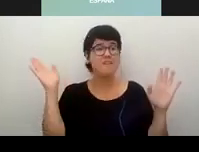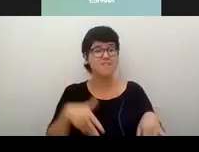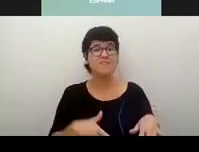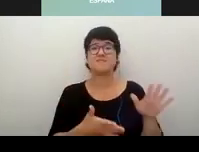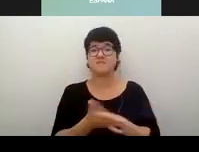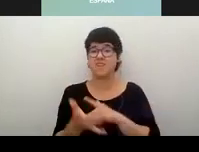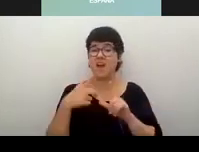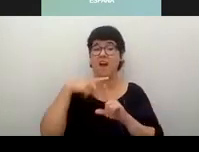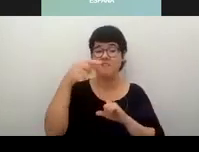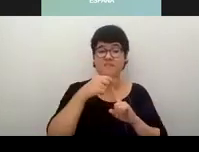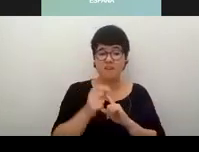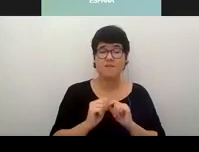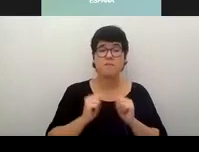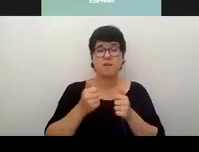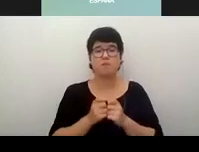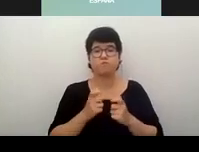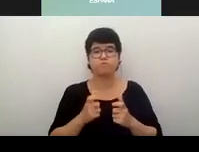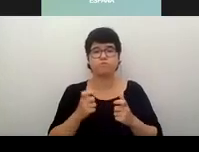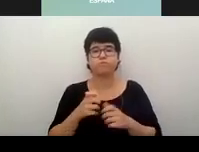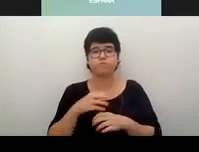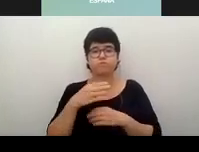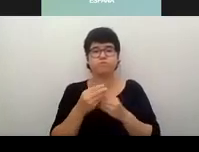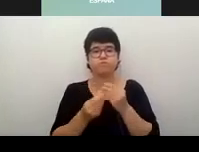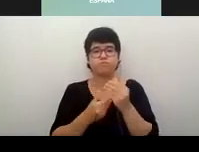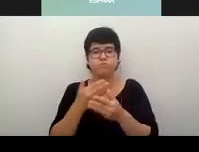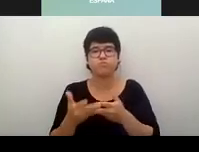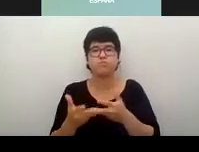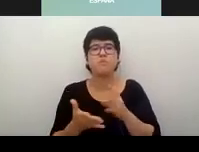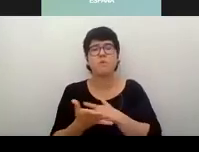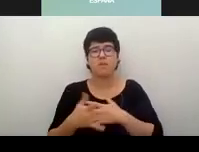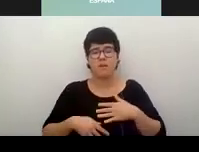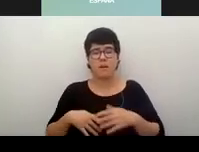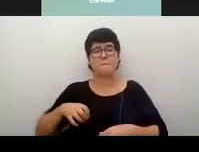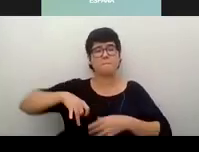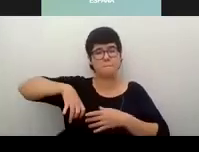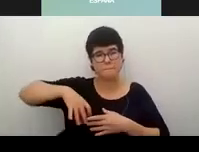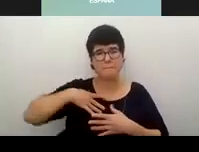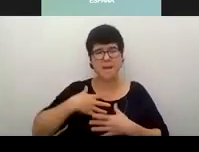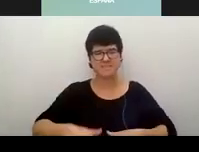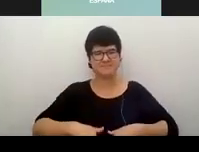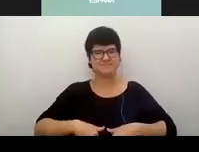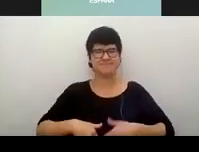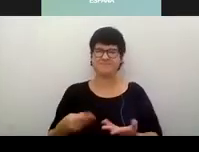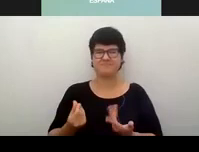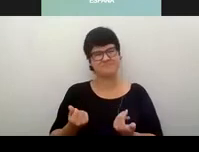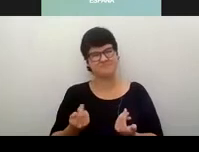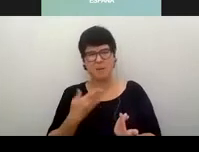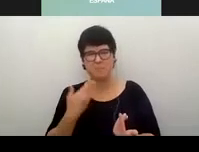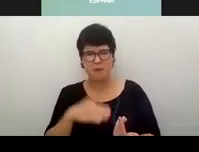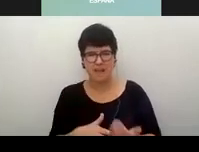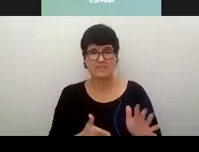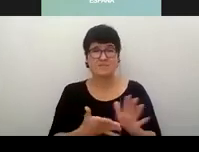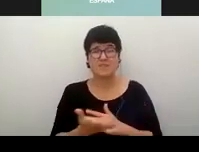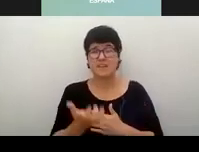fermentando, va a producir gases y puede producir mucho malestar intestinal. Es decir, si no vamos estreñidos, por así